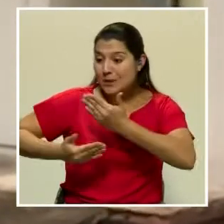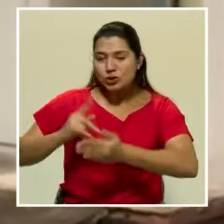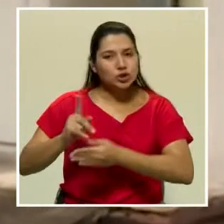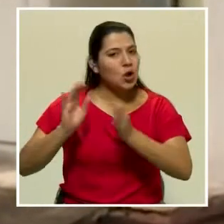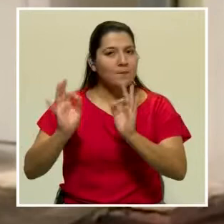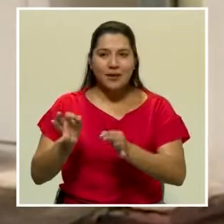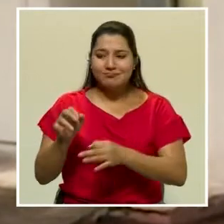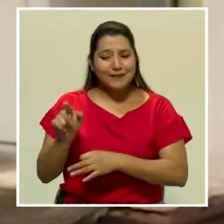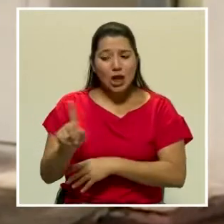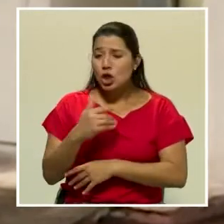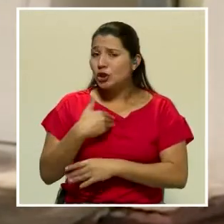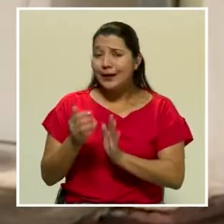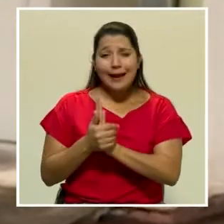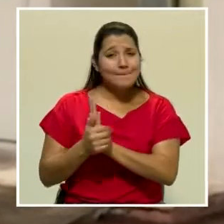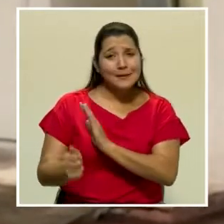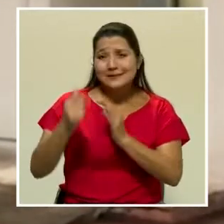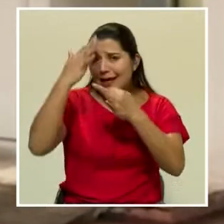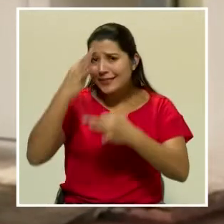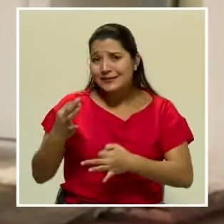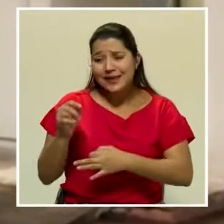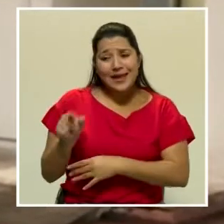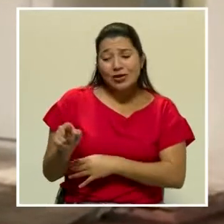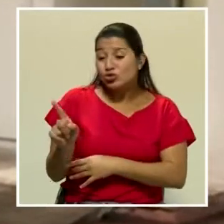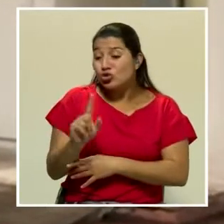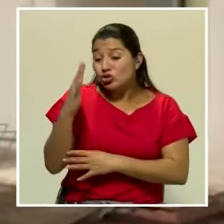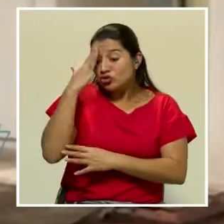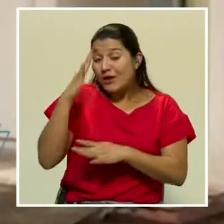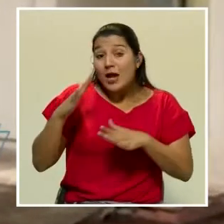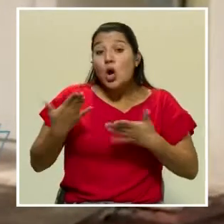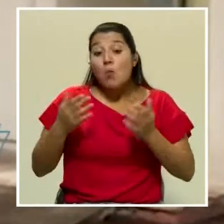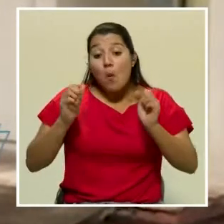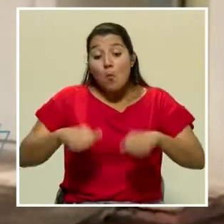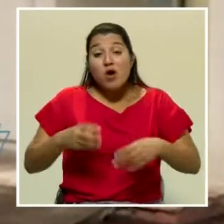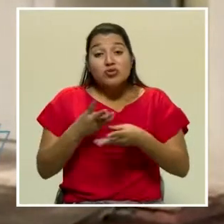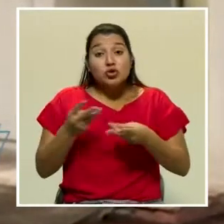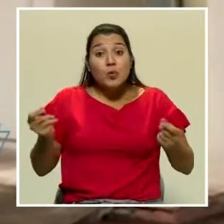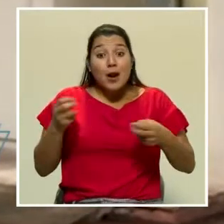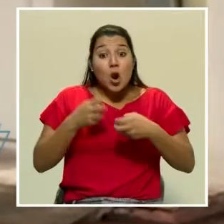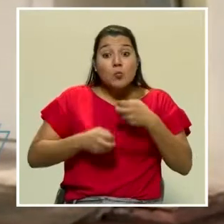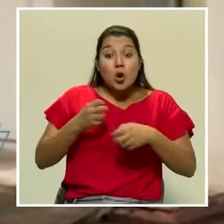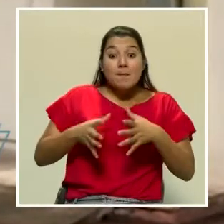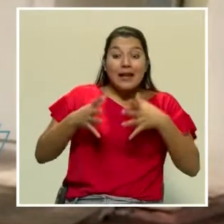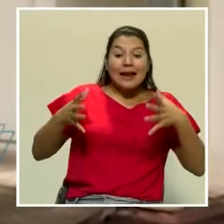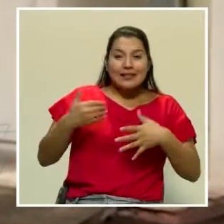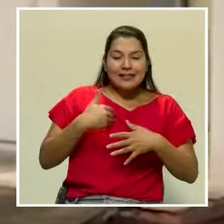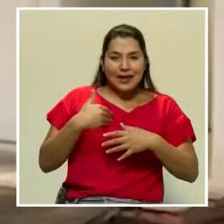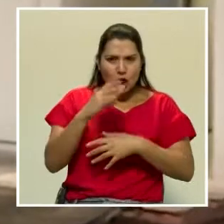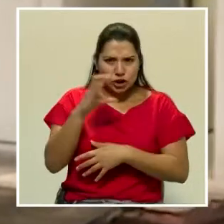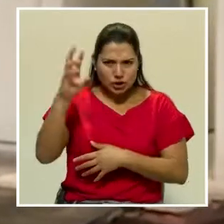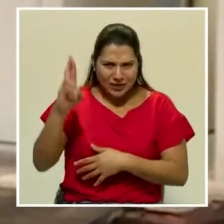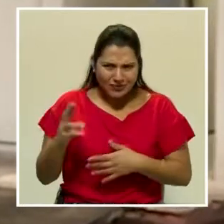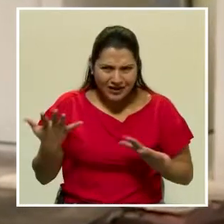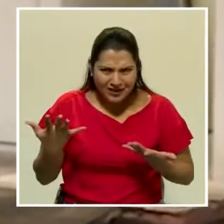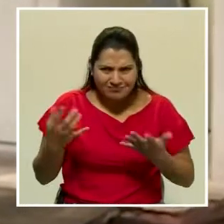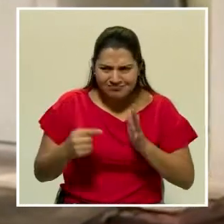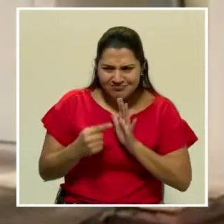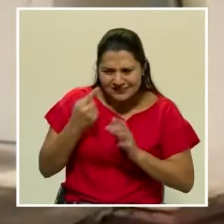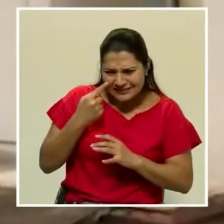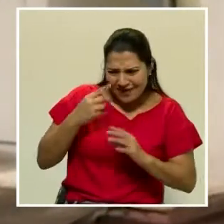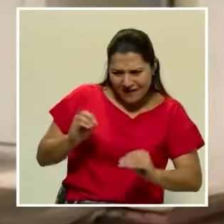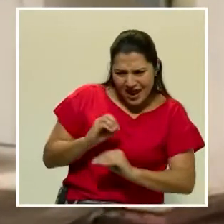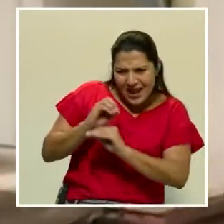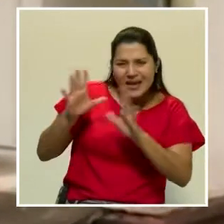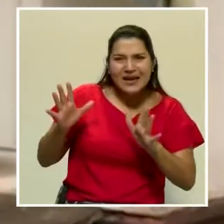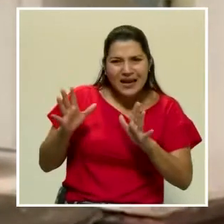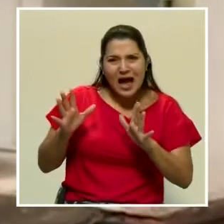tomar decisiones y que no tienen idea de cómo resolver los grandes problemas que Costa Rica tiene. Es evidencia de que la línea ideológica de